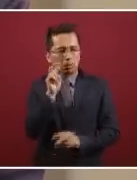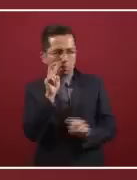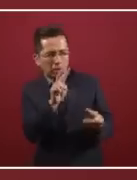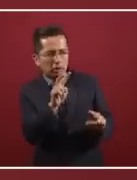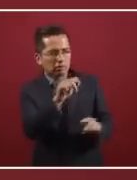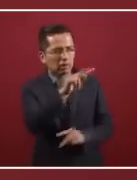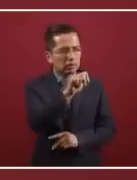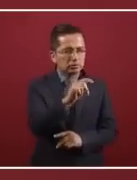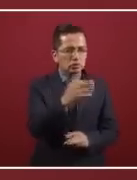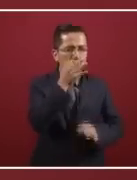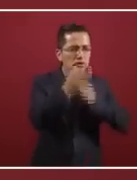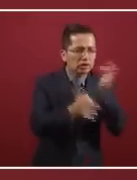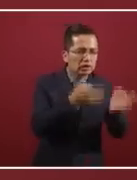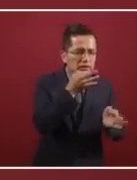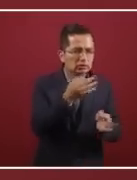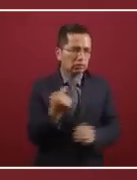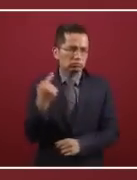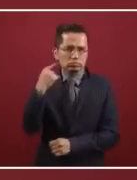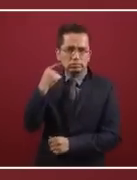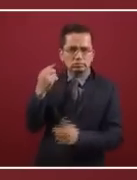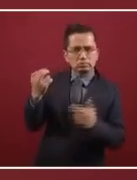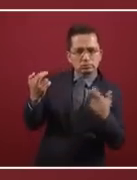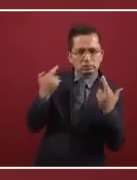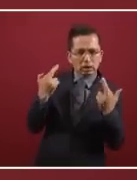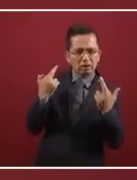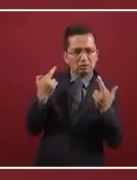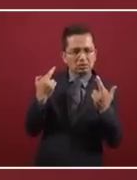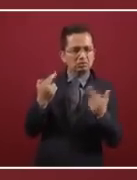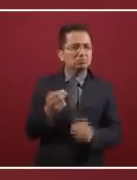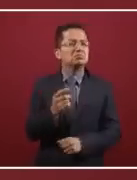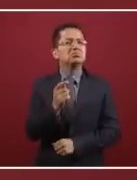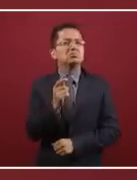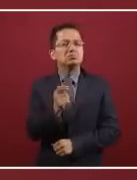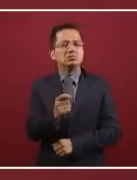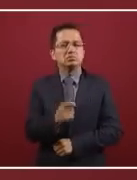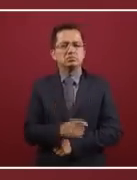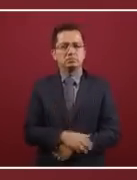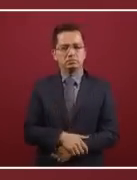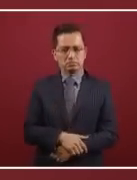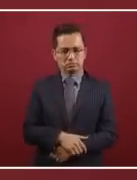o se escucha la radio, de que se